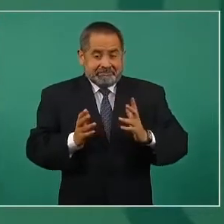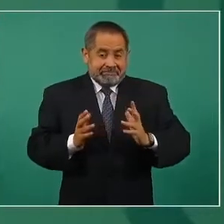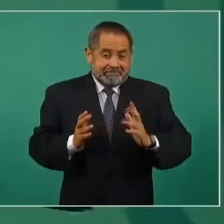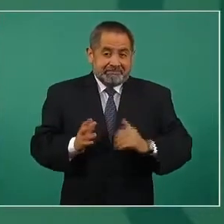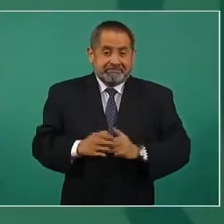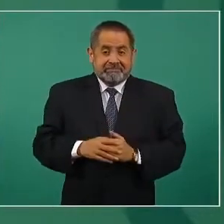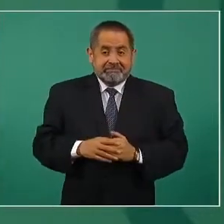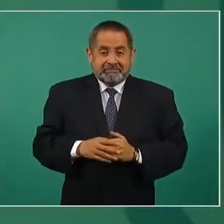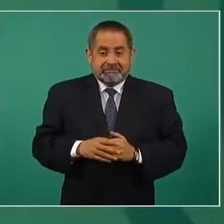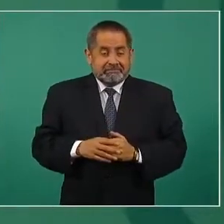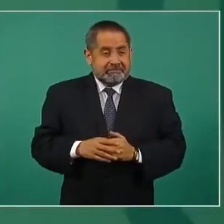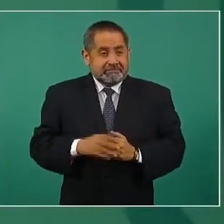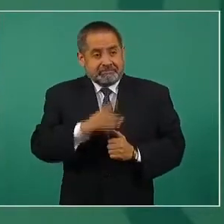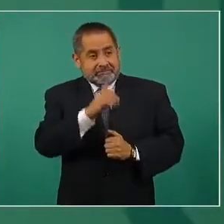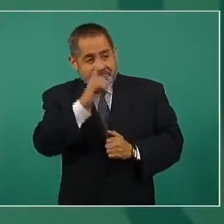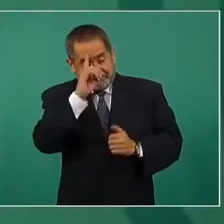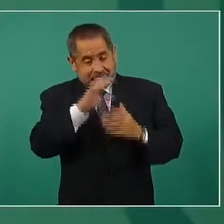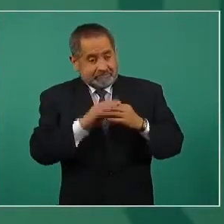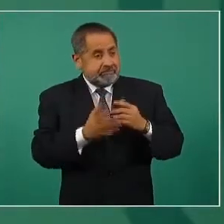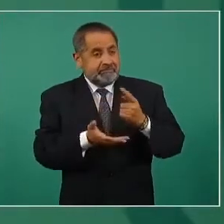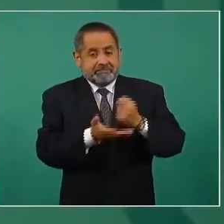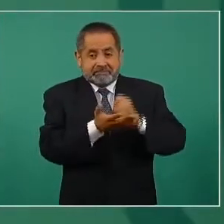A recibir terapias.